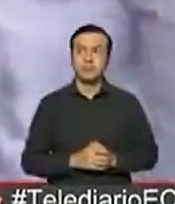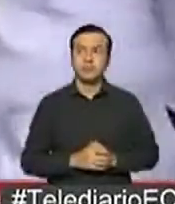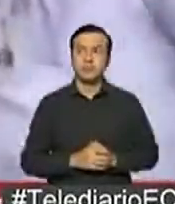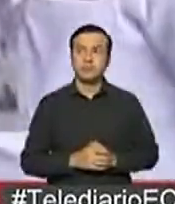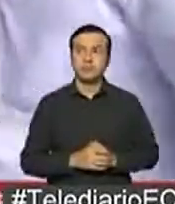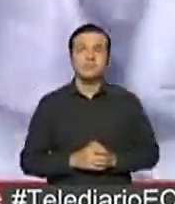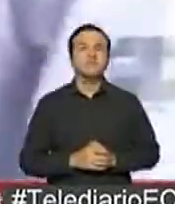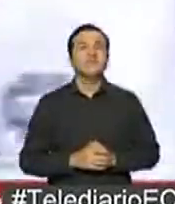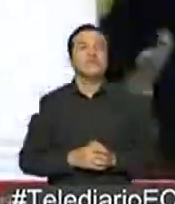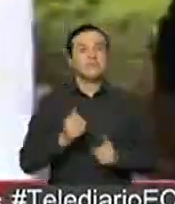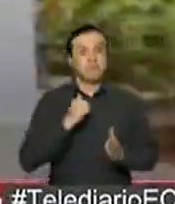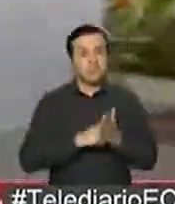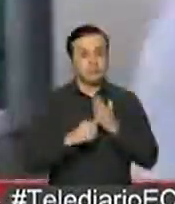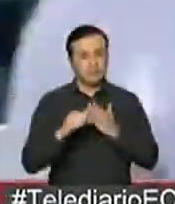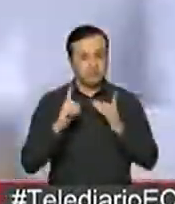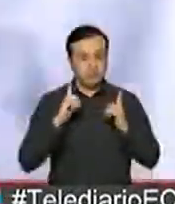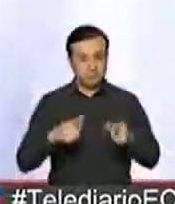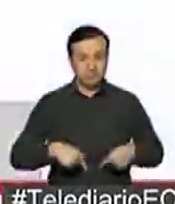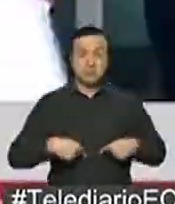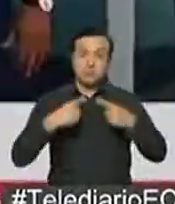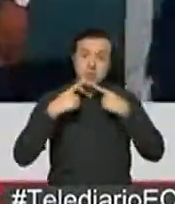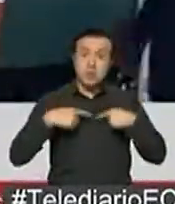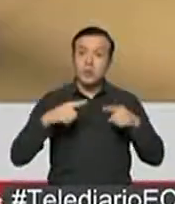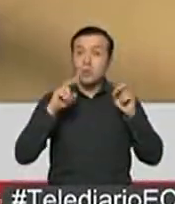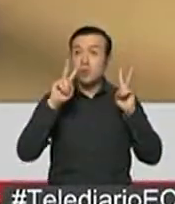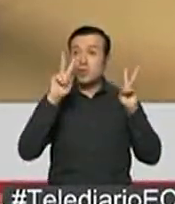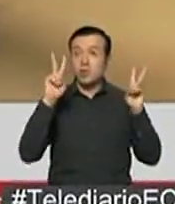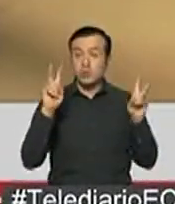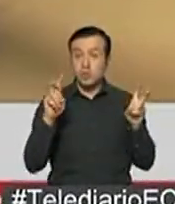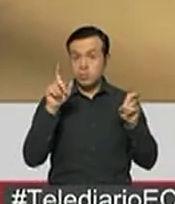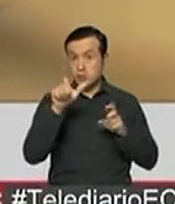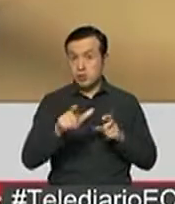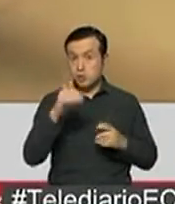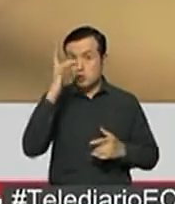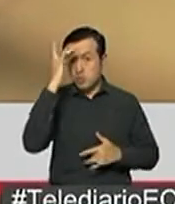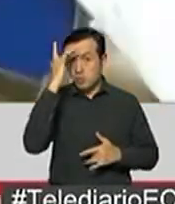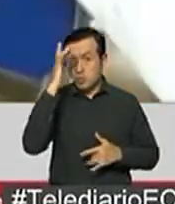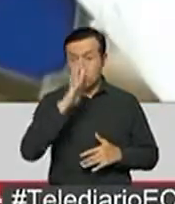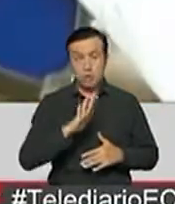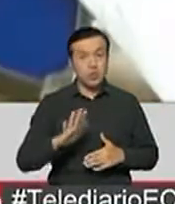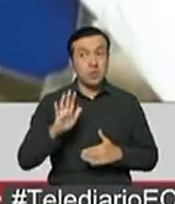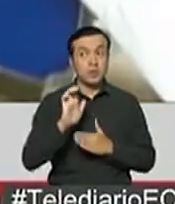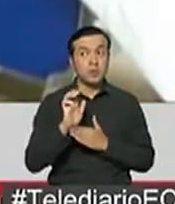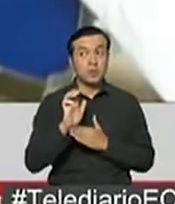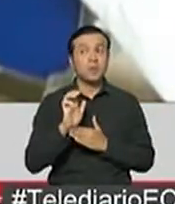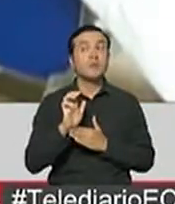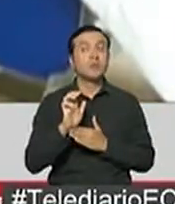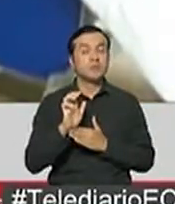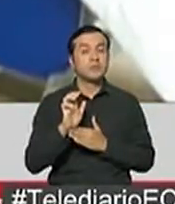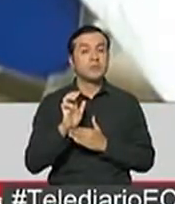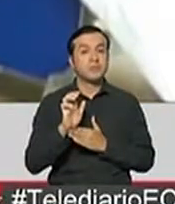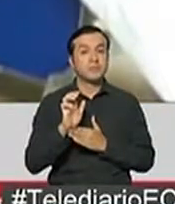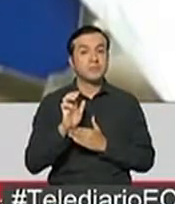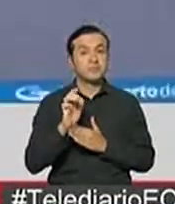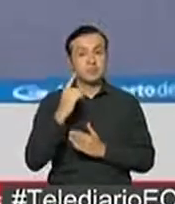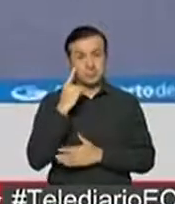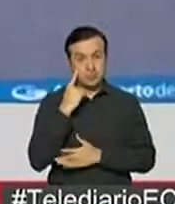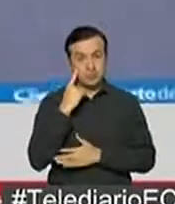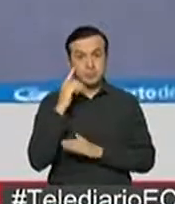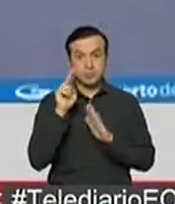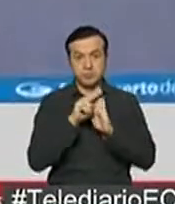luego que el ministerio de salud informó de un gasto sospechoso de coronavirus en ecuador' la cartera de estado ha emprendido los